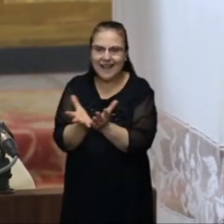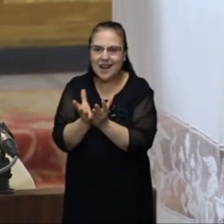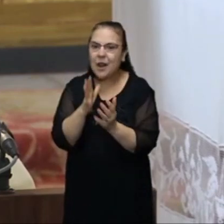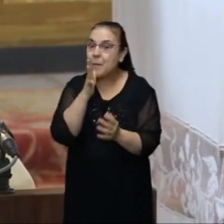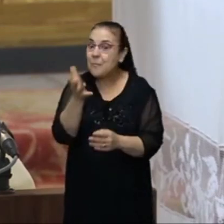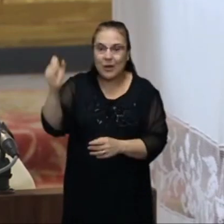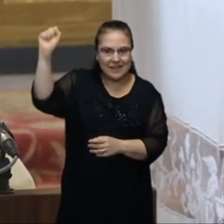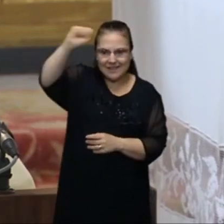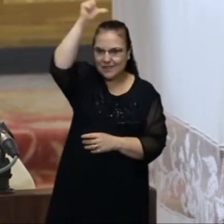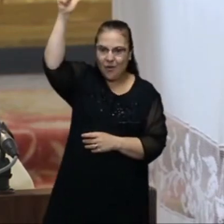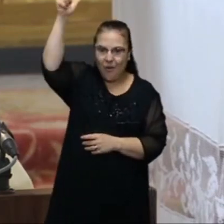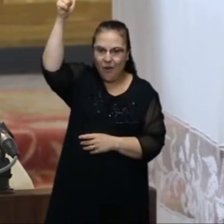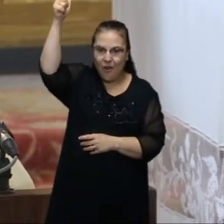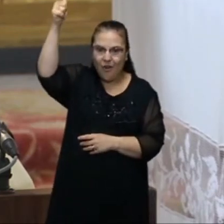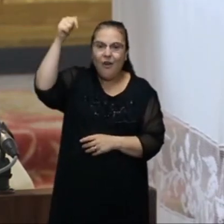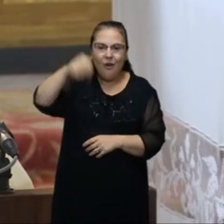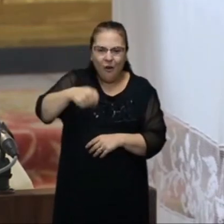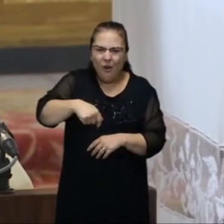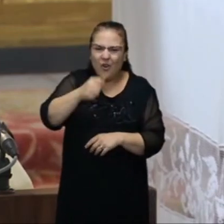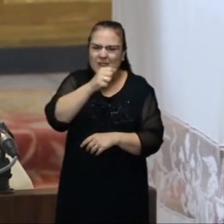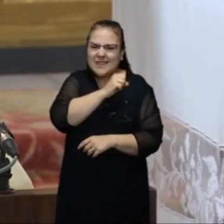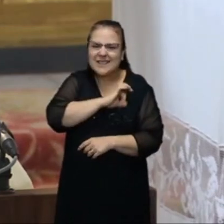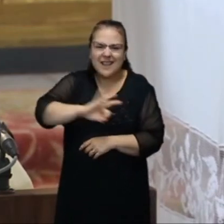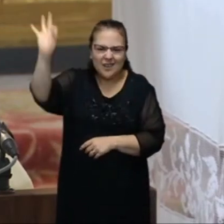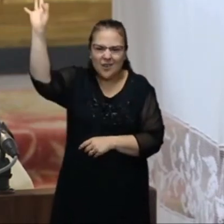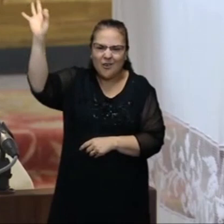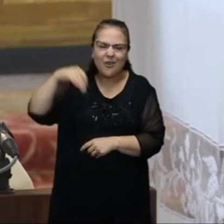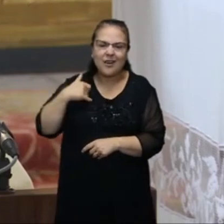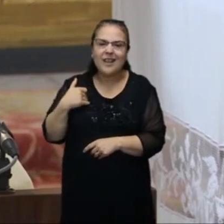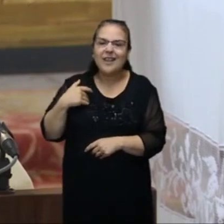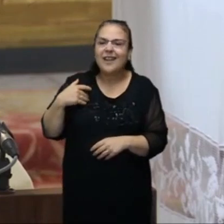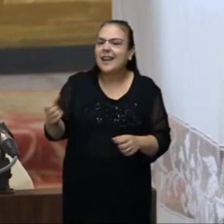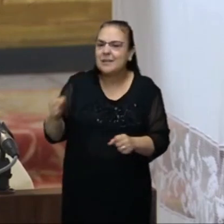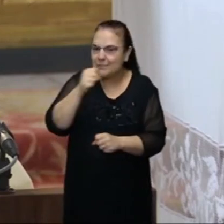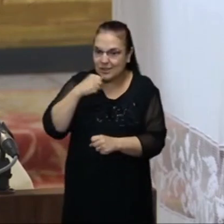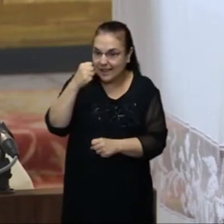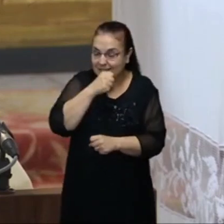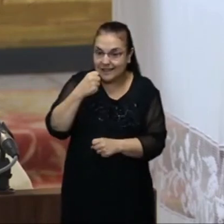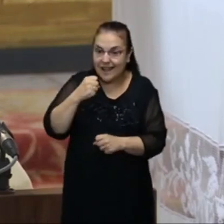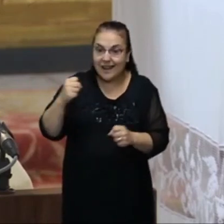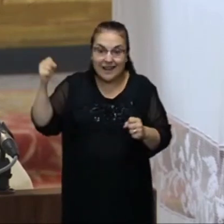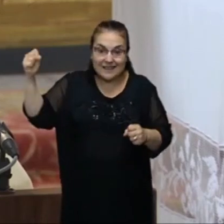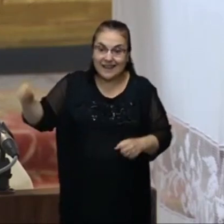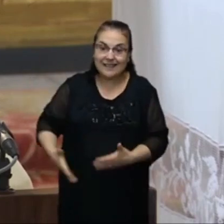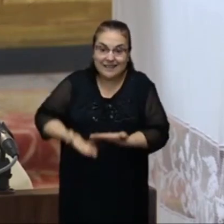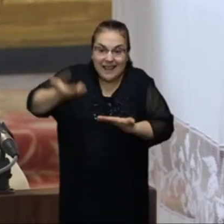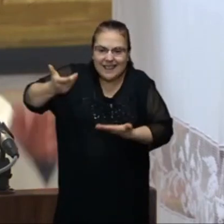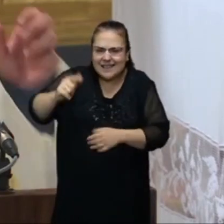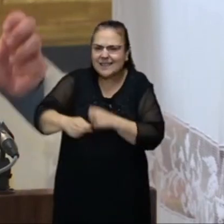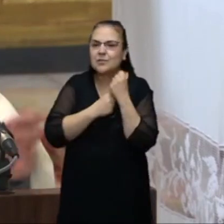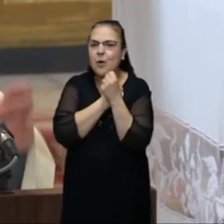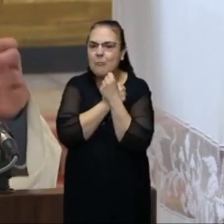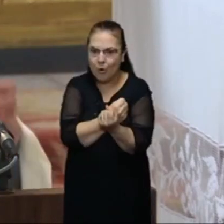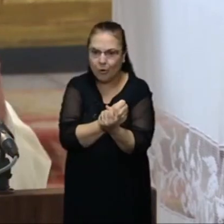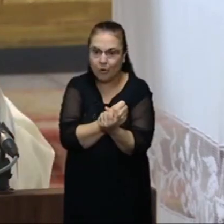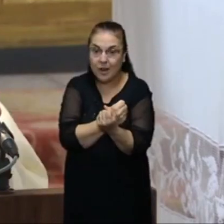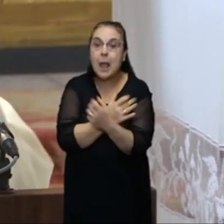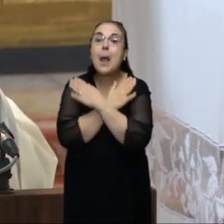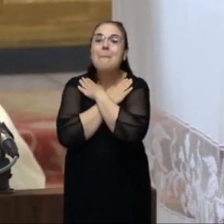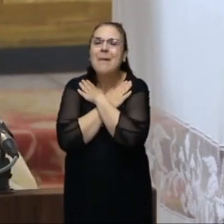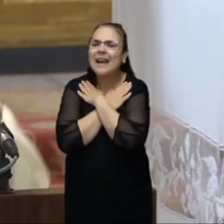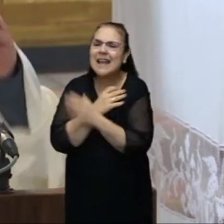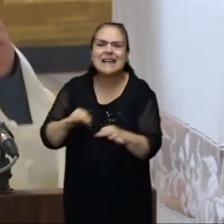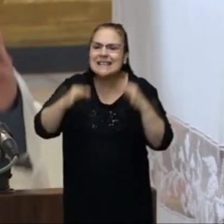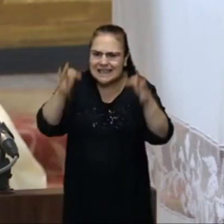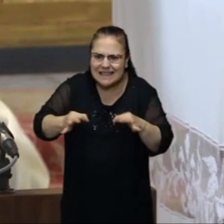amor. ¿Cuántas cosas buenas, verdad? María siempre alaba a Dios porque Dios siempre